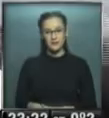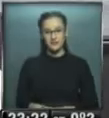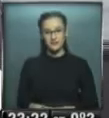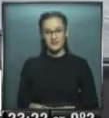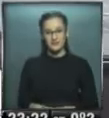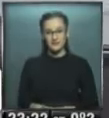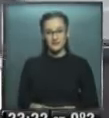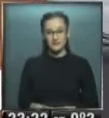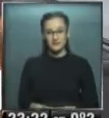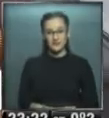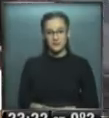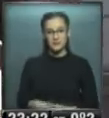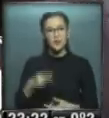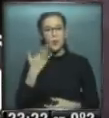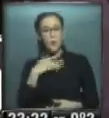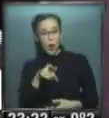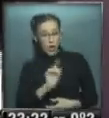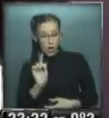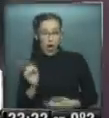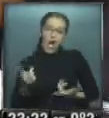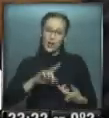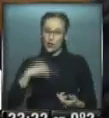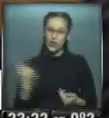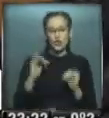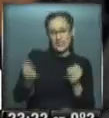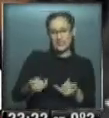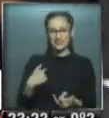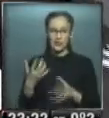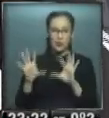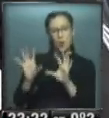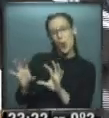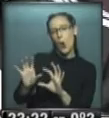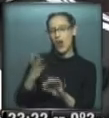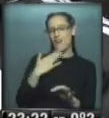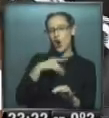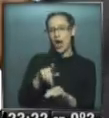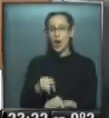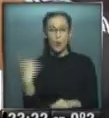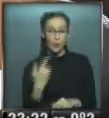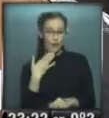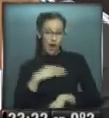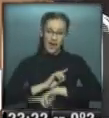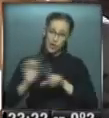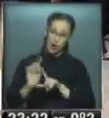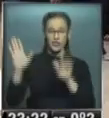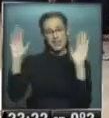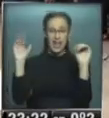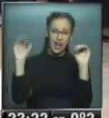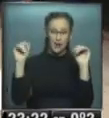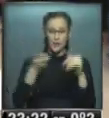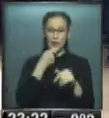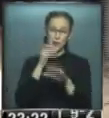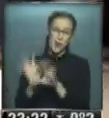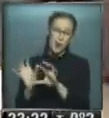Acompáñame, vamos a sacar la entrada, bosterito, vos no vas. Nosotros sí, toda la gente, todos nosotros, vamos y ustedes no. Chao, bosterito,